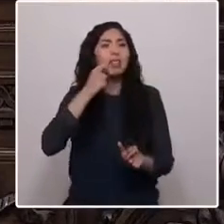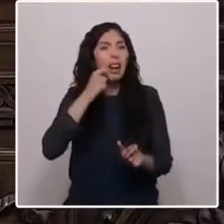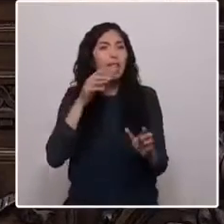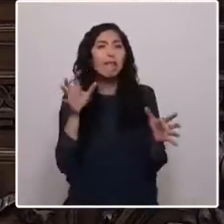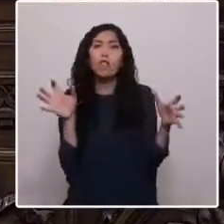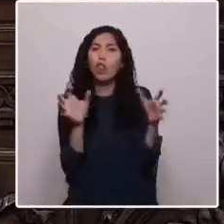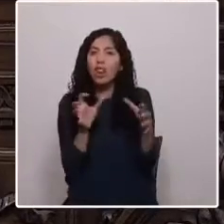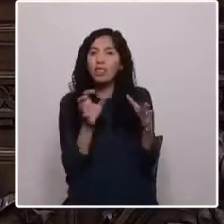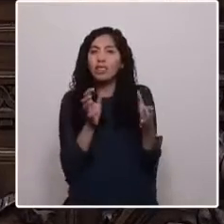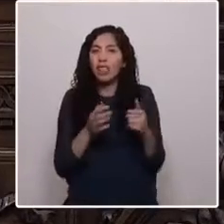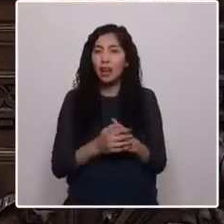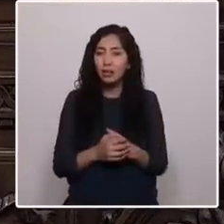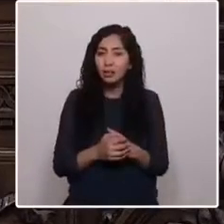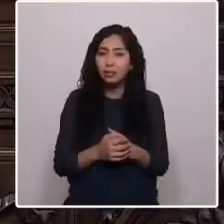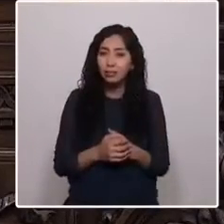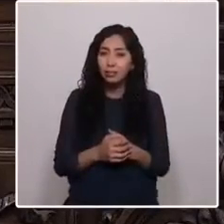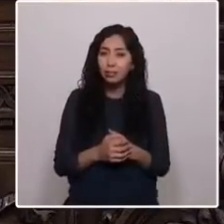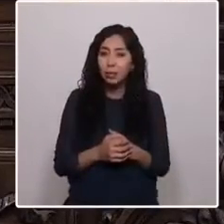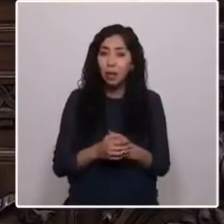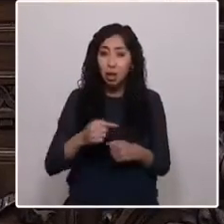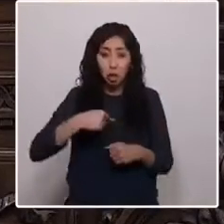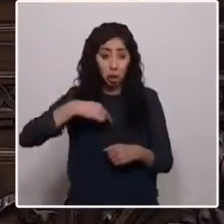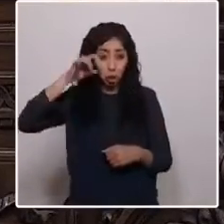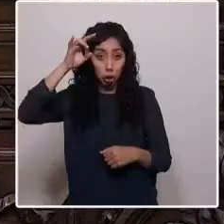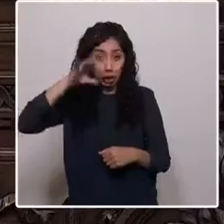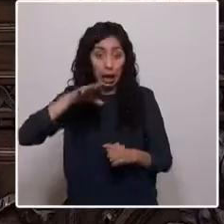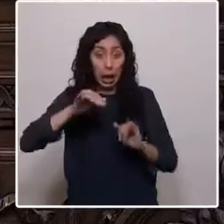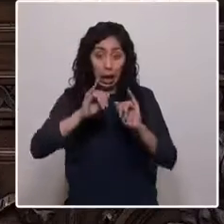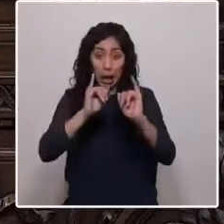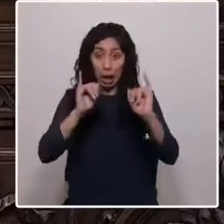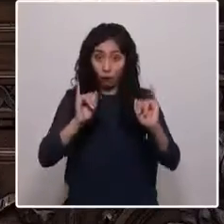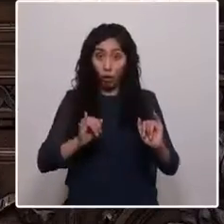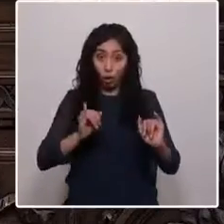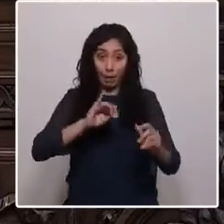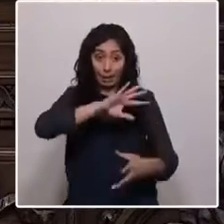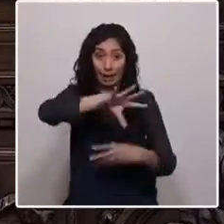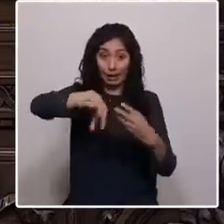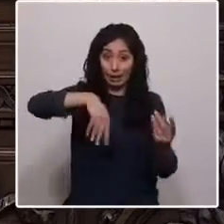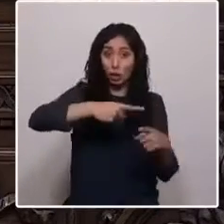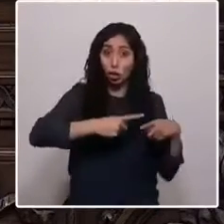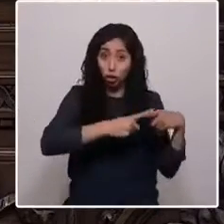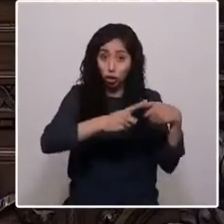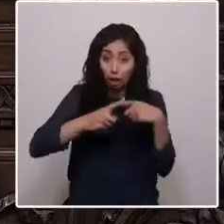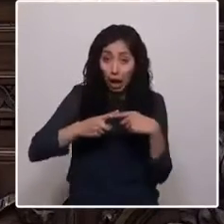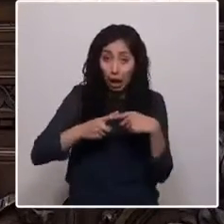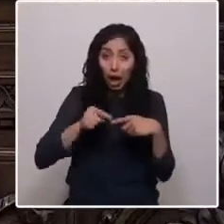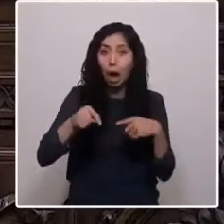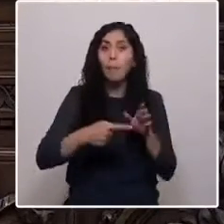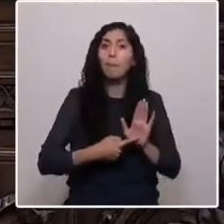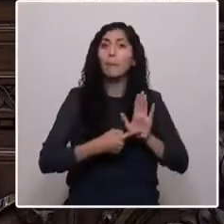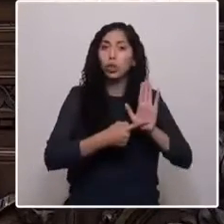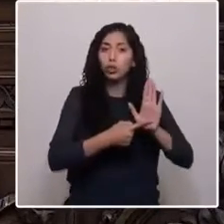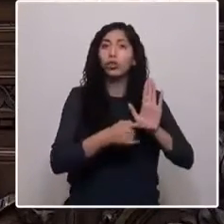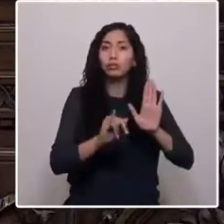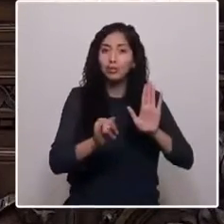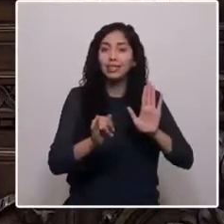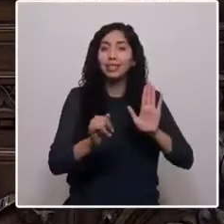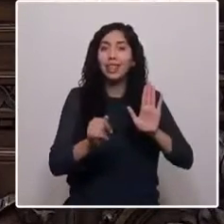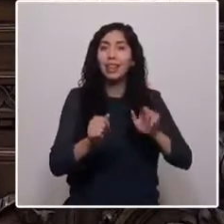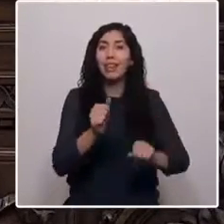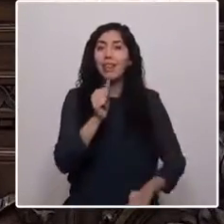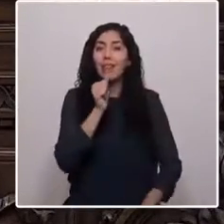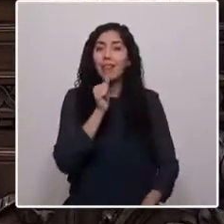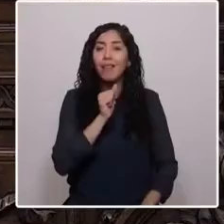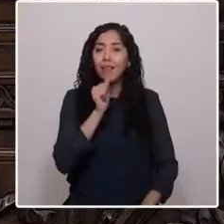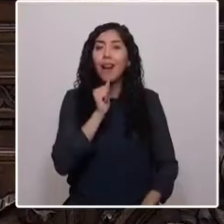se malentienda, yo sé que la forma en que se dio el estallido social evidenció la falta de estatura de la élite